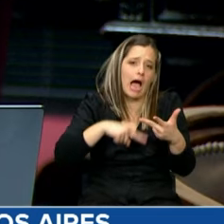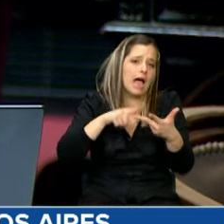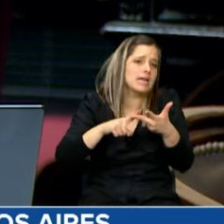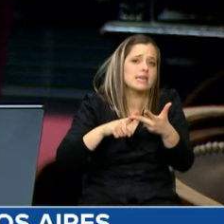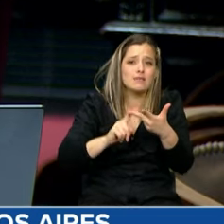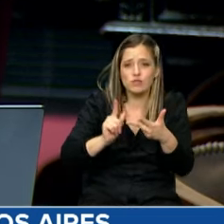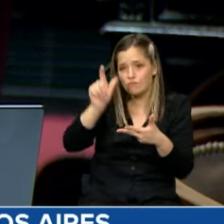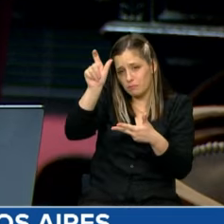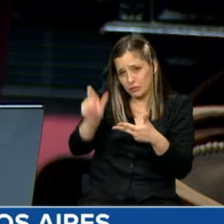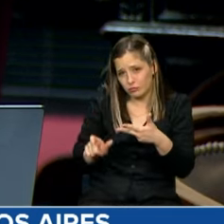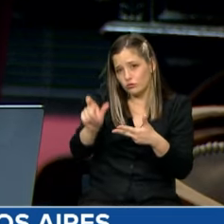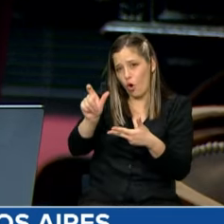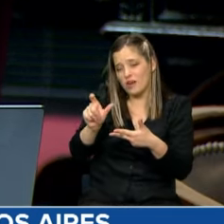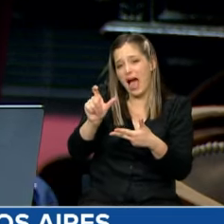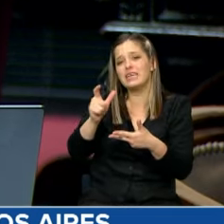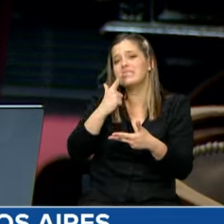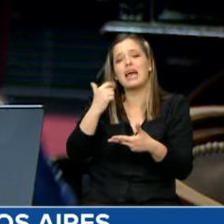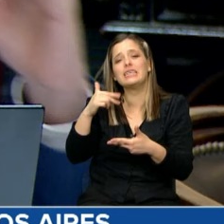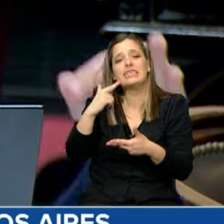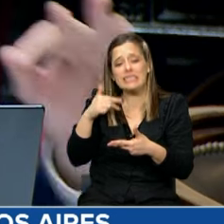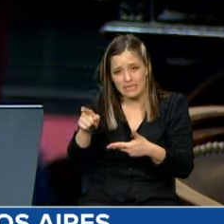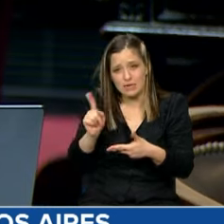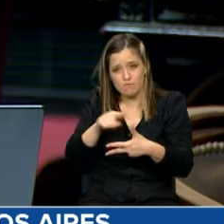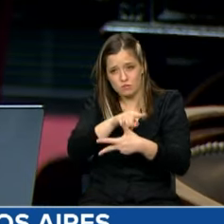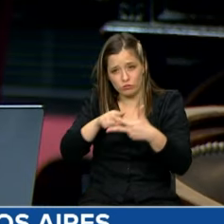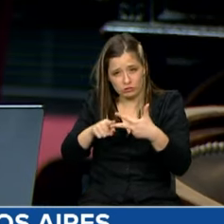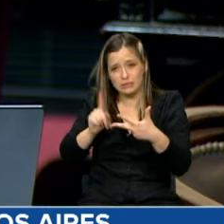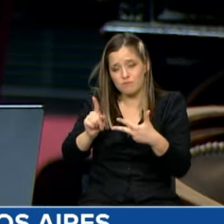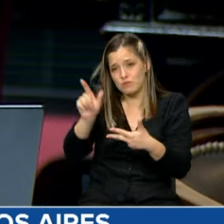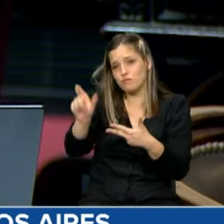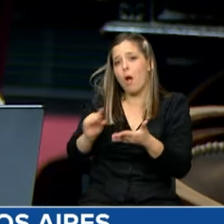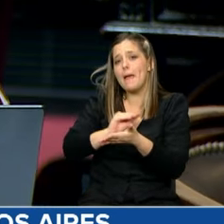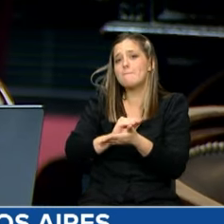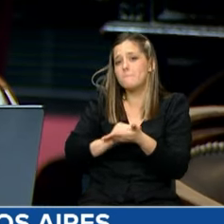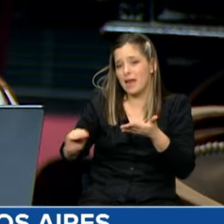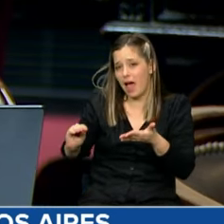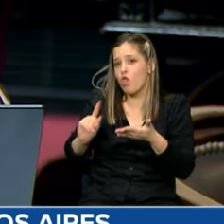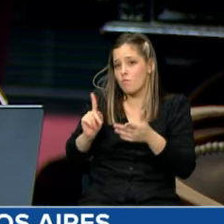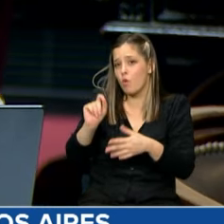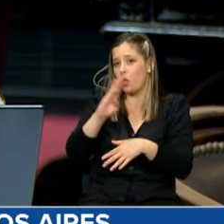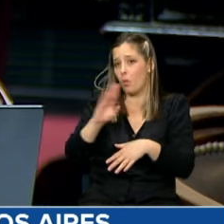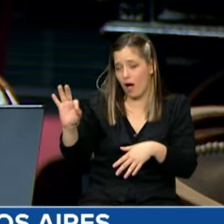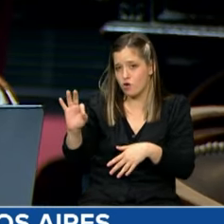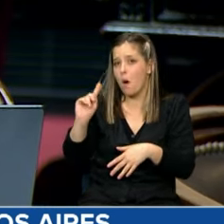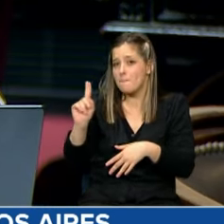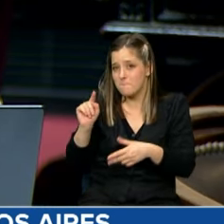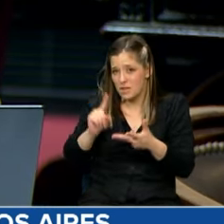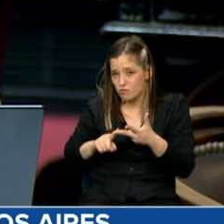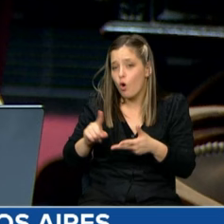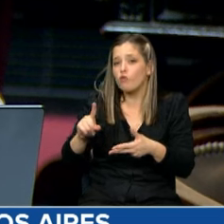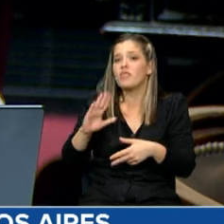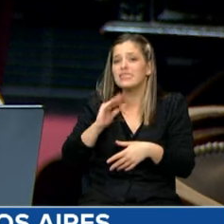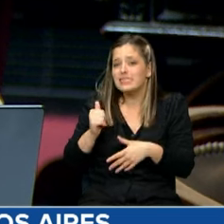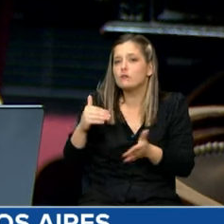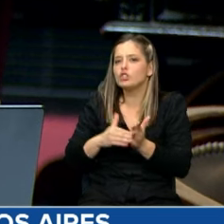procurador del tesoro Carlos sanini que fue empleado del banco de los señores esquenazi la suma de 16000 millones de